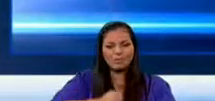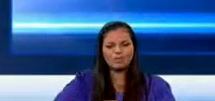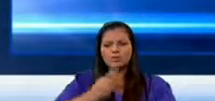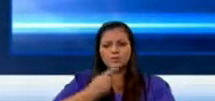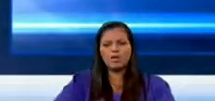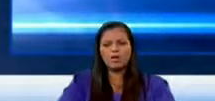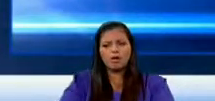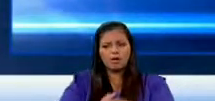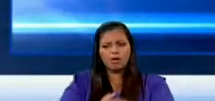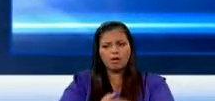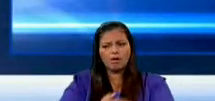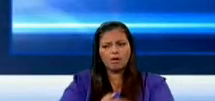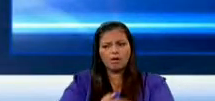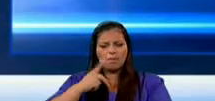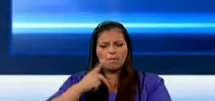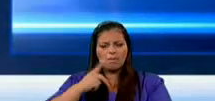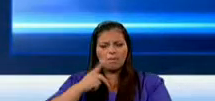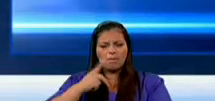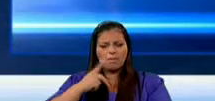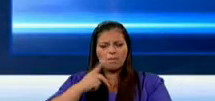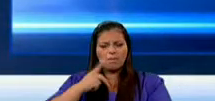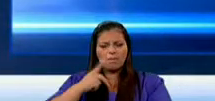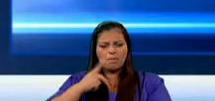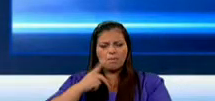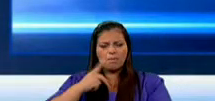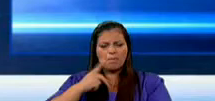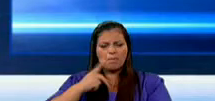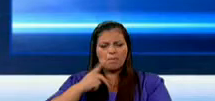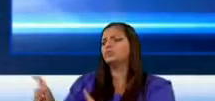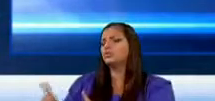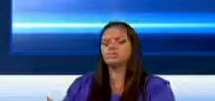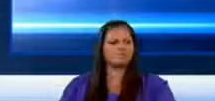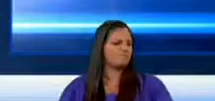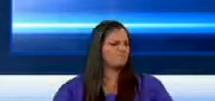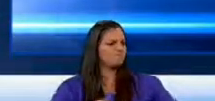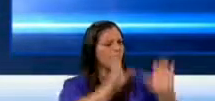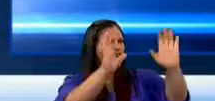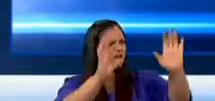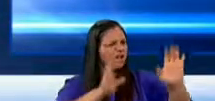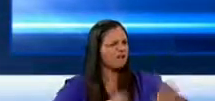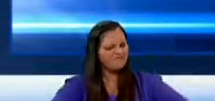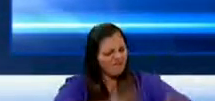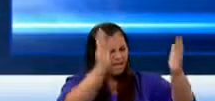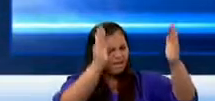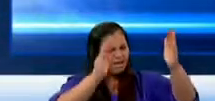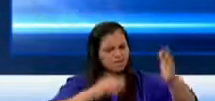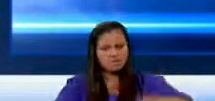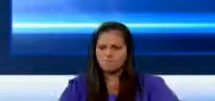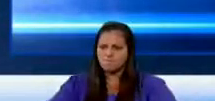él se metía, dice que lo empujaba. Entonces quiso evitar. Claro, productora, ¿a usted le dieron con el peludo?